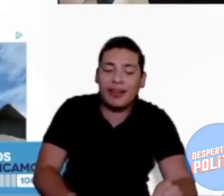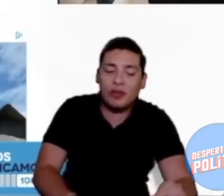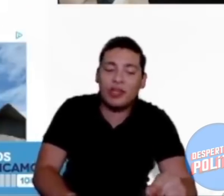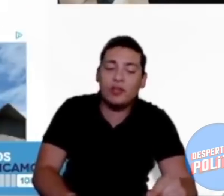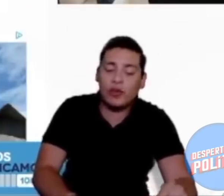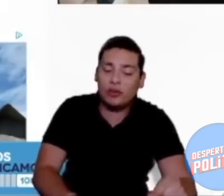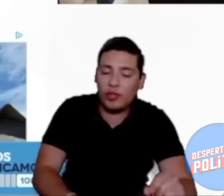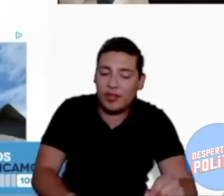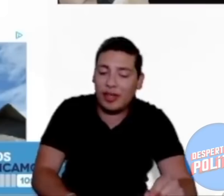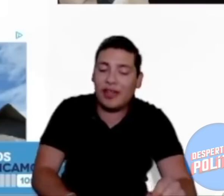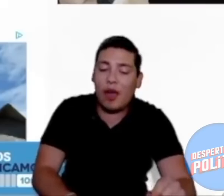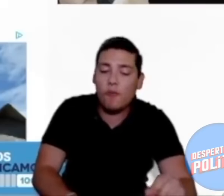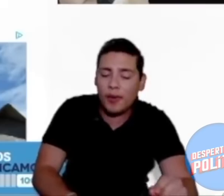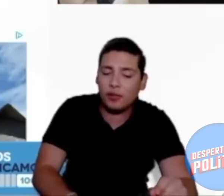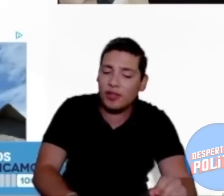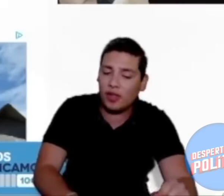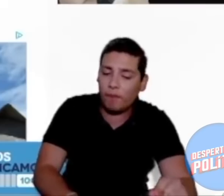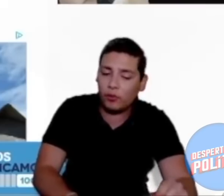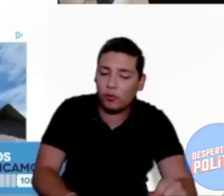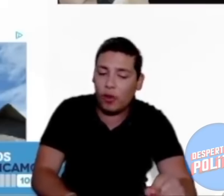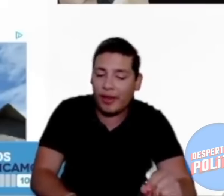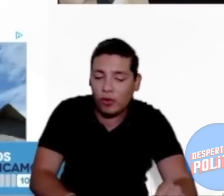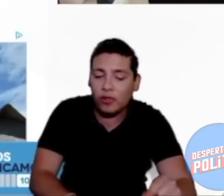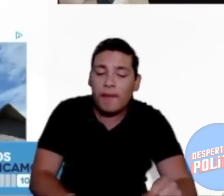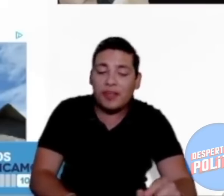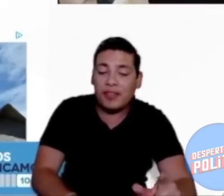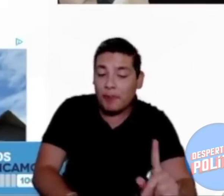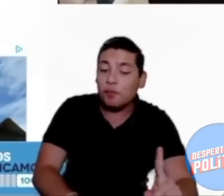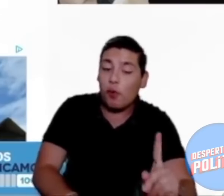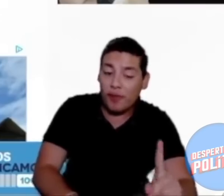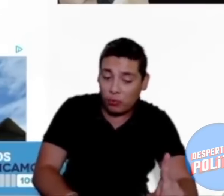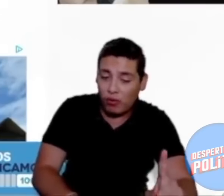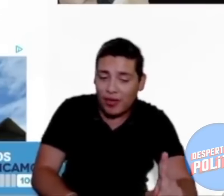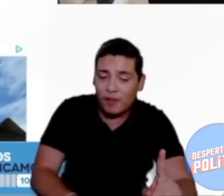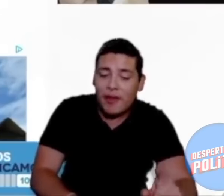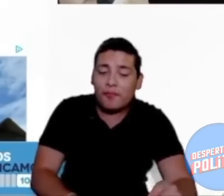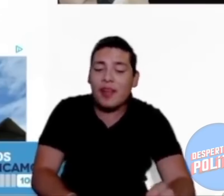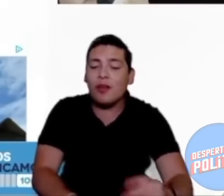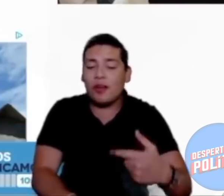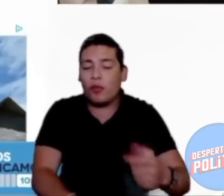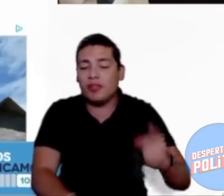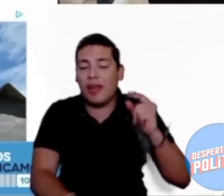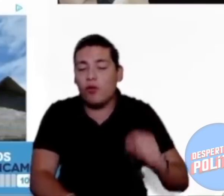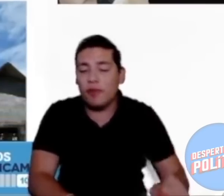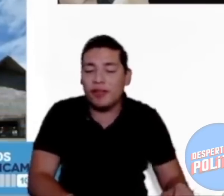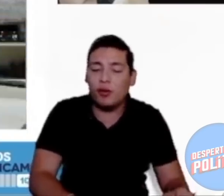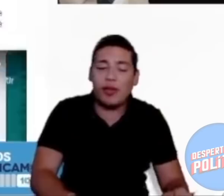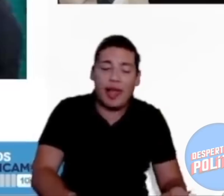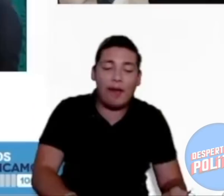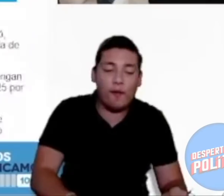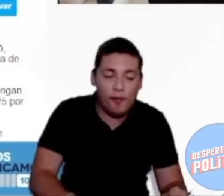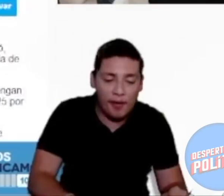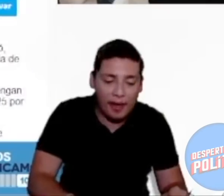vender terrenos en zonas turísticas a un precio de 7 pesos cuadrados, de 7 pesos por metro cuadrado, ni lo que cuesta un metro